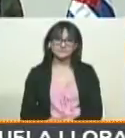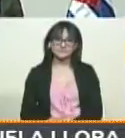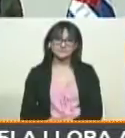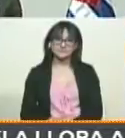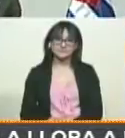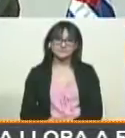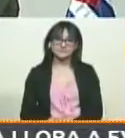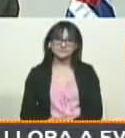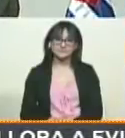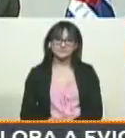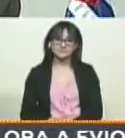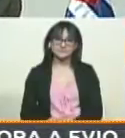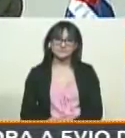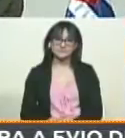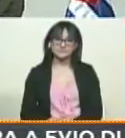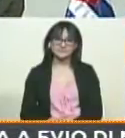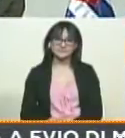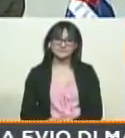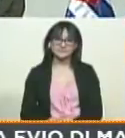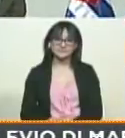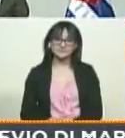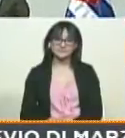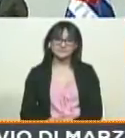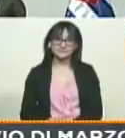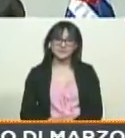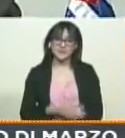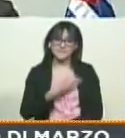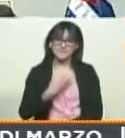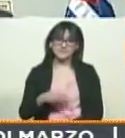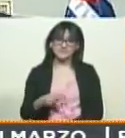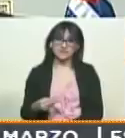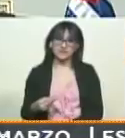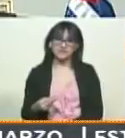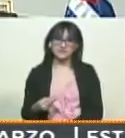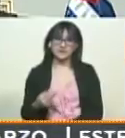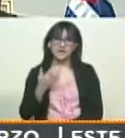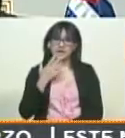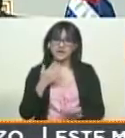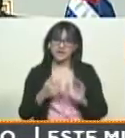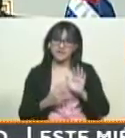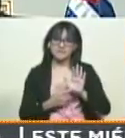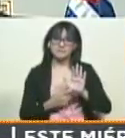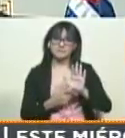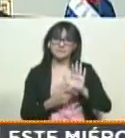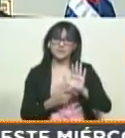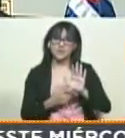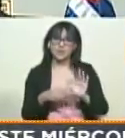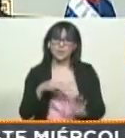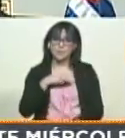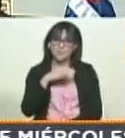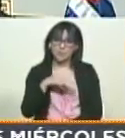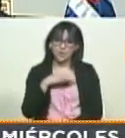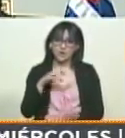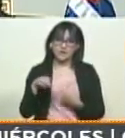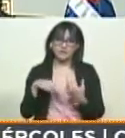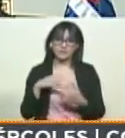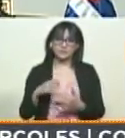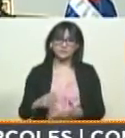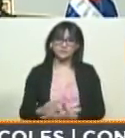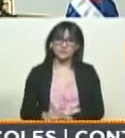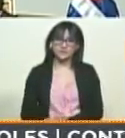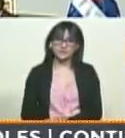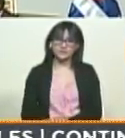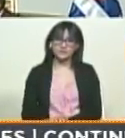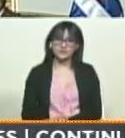él. Y así, querido presidente, con ese ejemplo, con esa moral revolucionaria, con